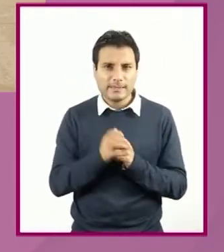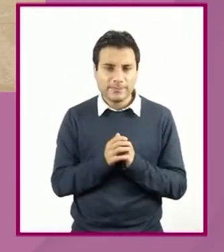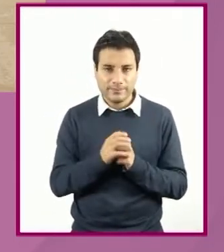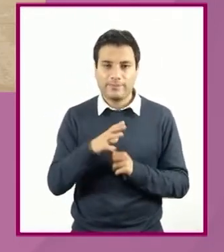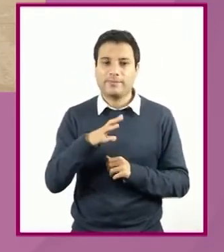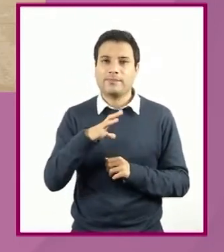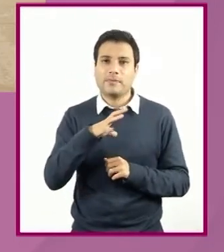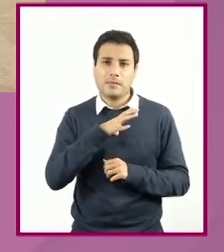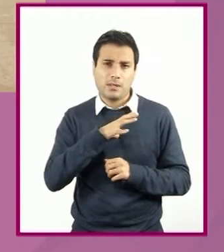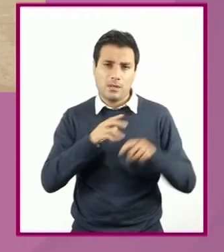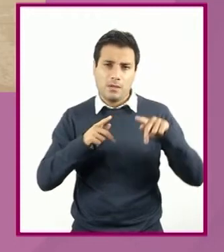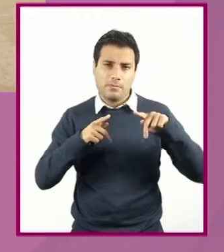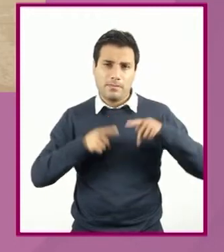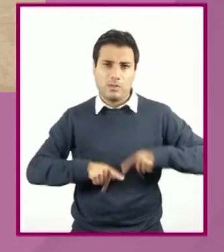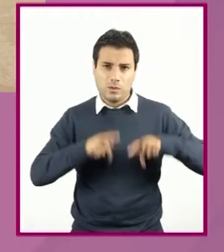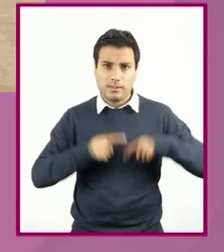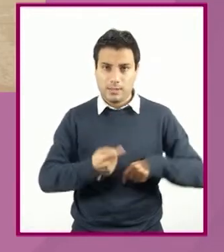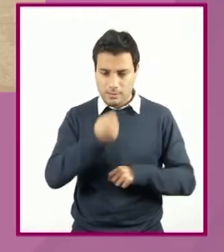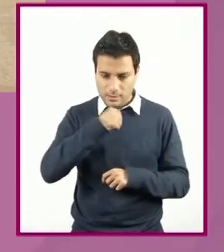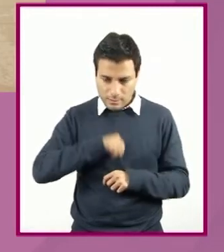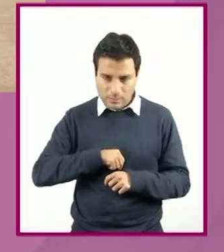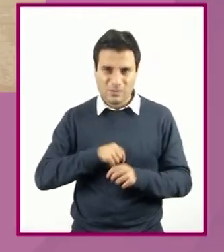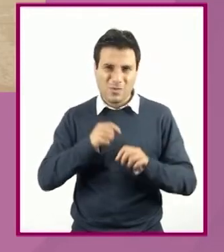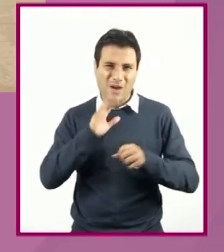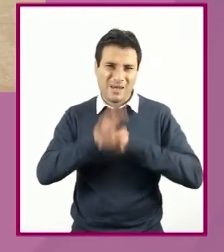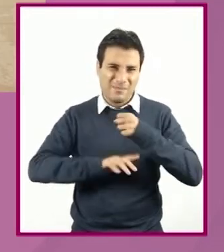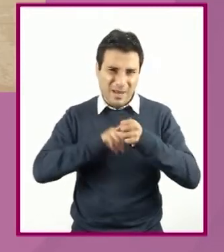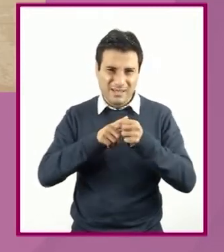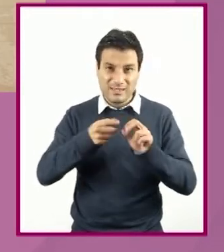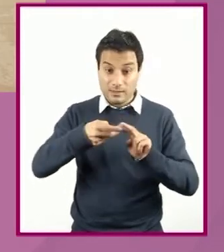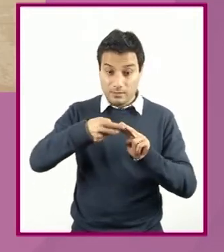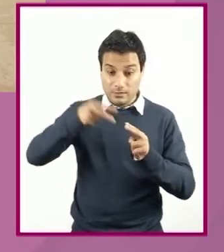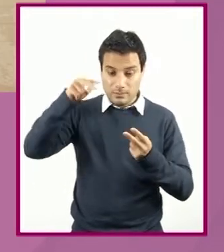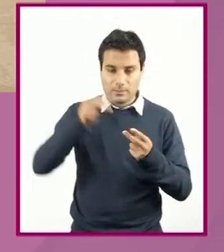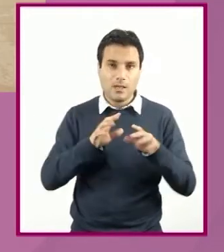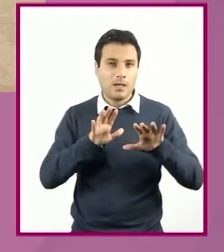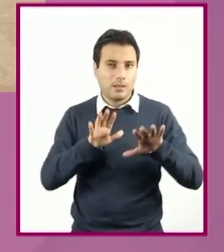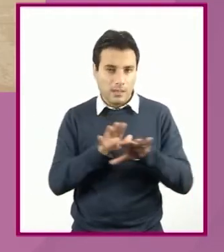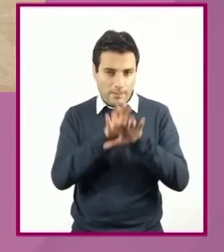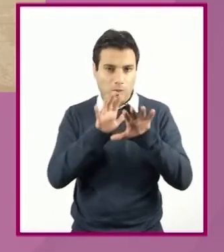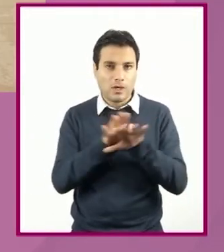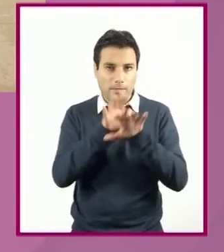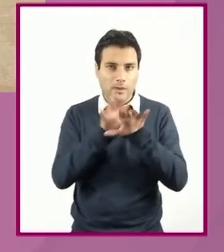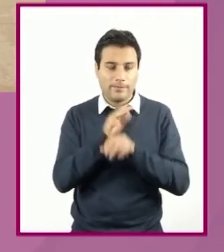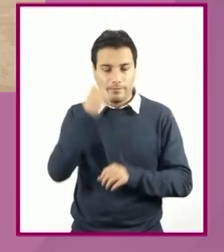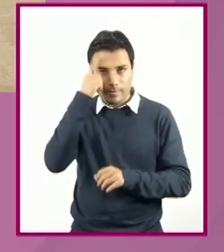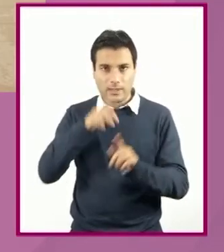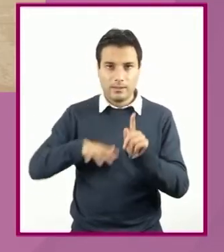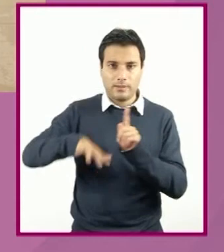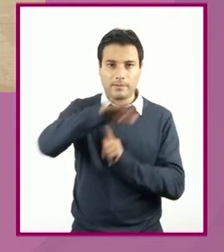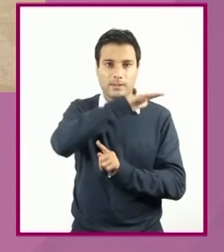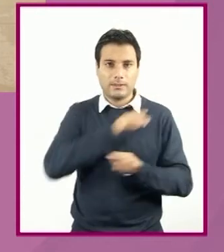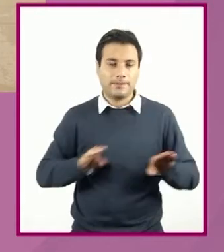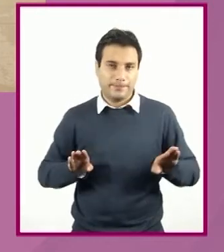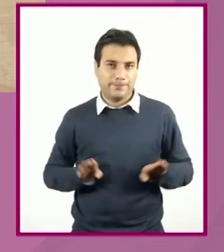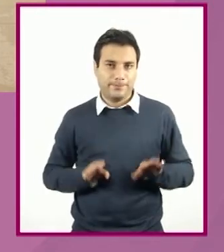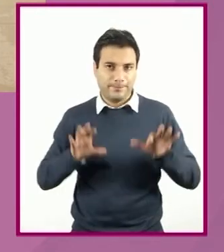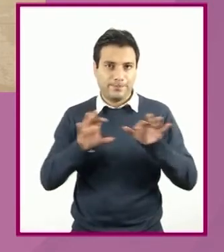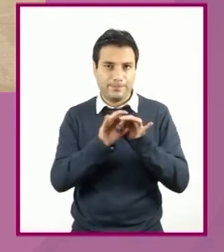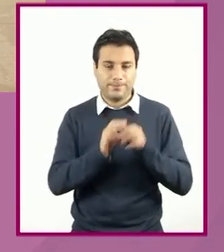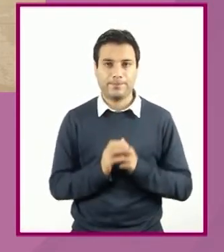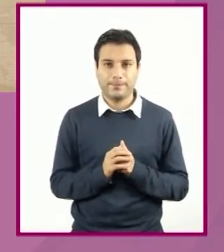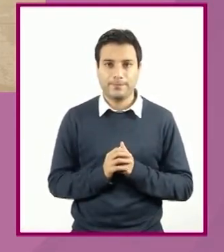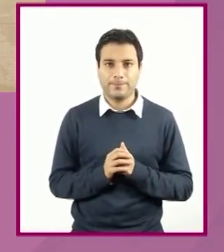al azar en los genes de una población, de manera que ésta puede cambiar para adaptarse a su medio. En